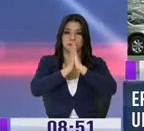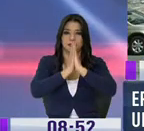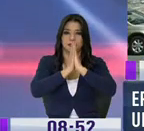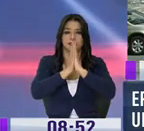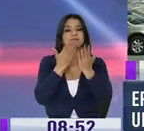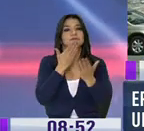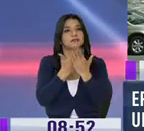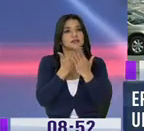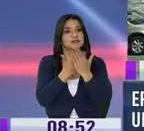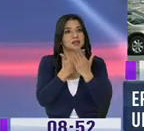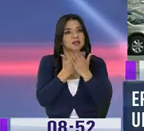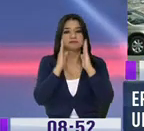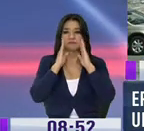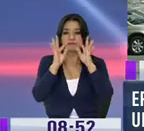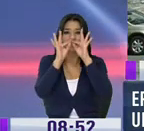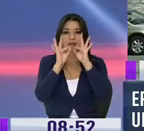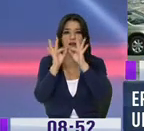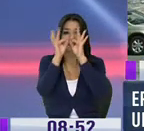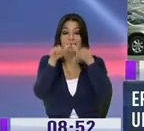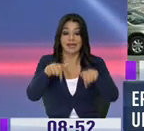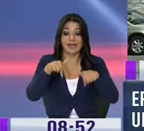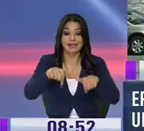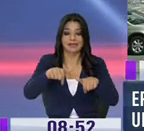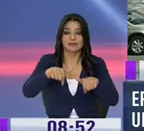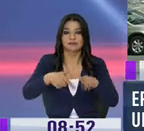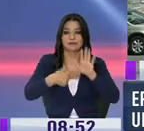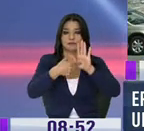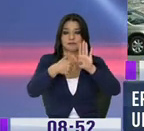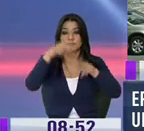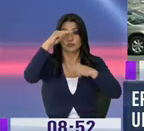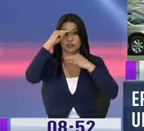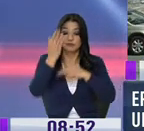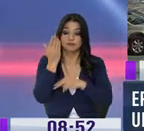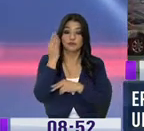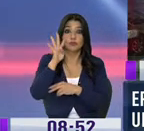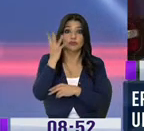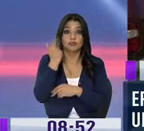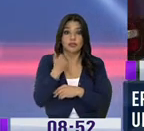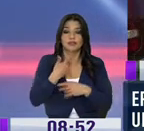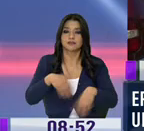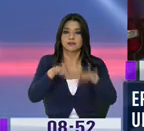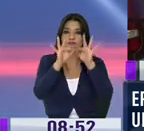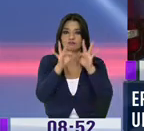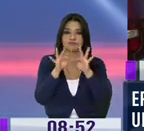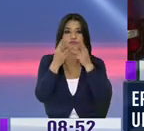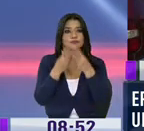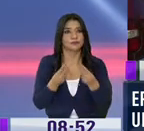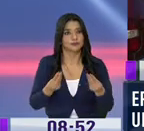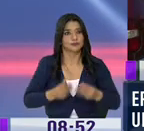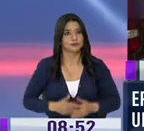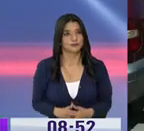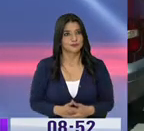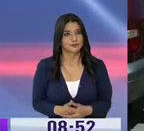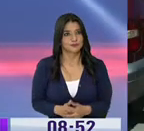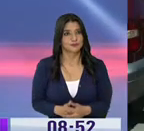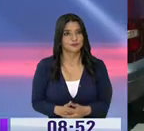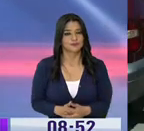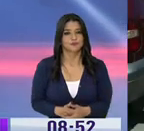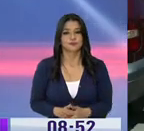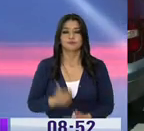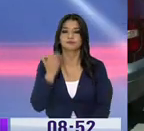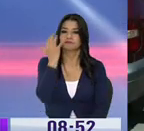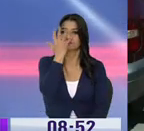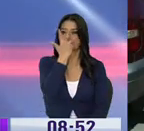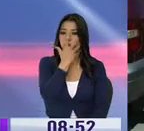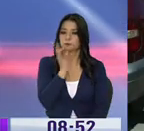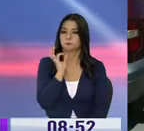moradores. Muchísimas gracias porque fue presentada tan solo 4 días antes de que se dé una solución. Qué lindo esto, ¿eh? Yo realmente